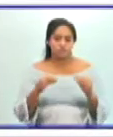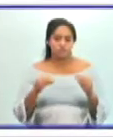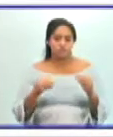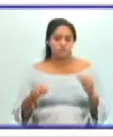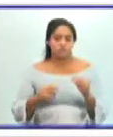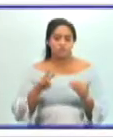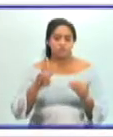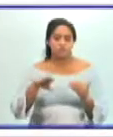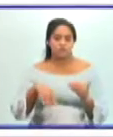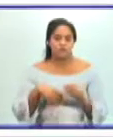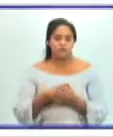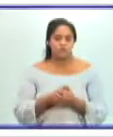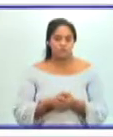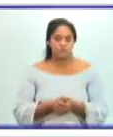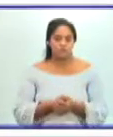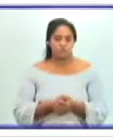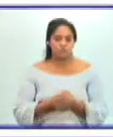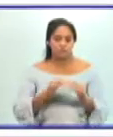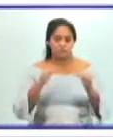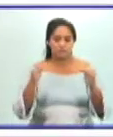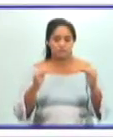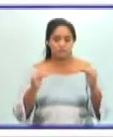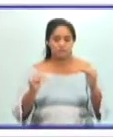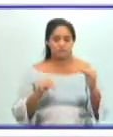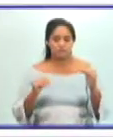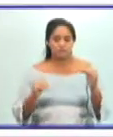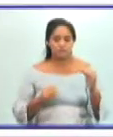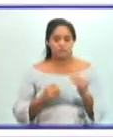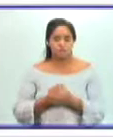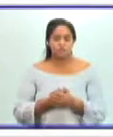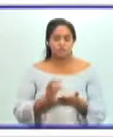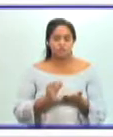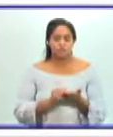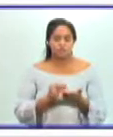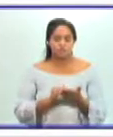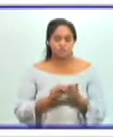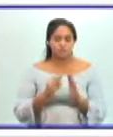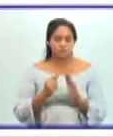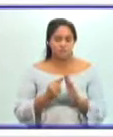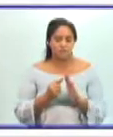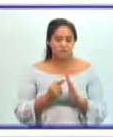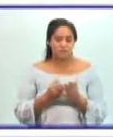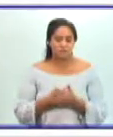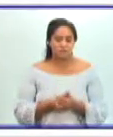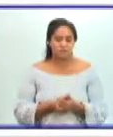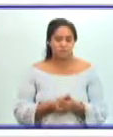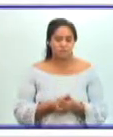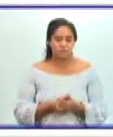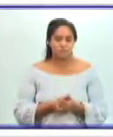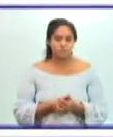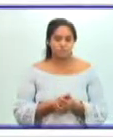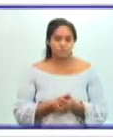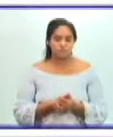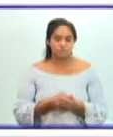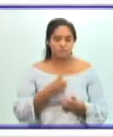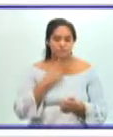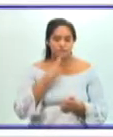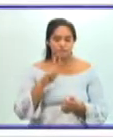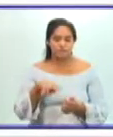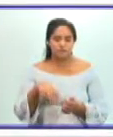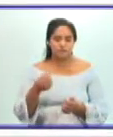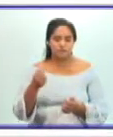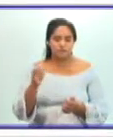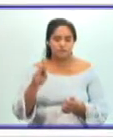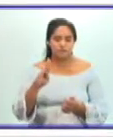valor, despejas aplicando la propiedad fundamental de las proporciones y obtienes el valor del